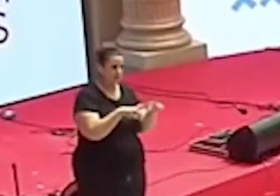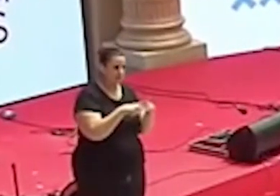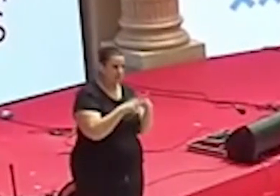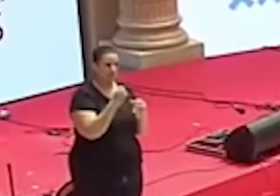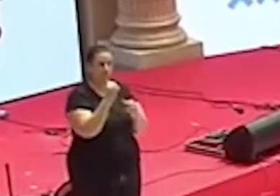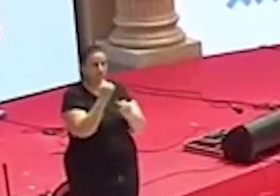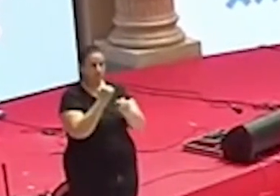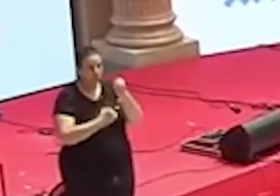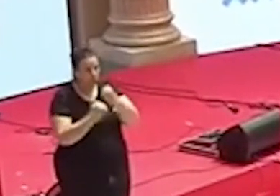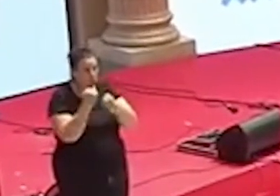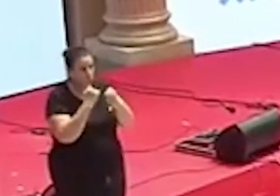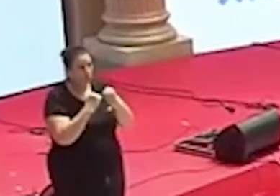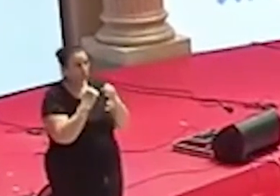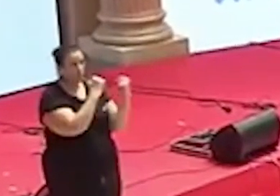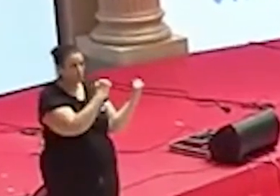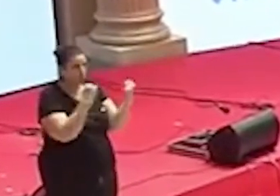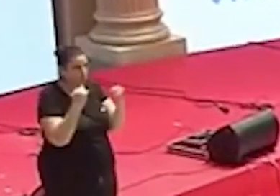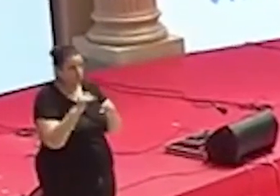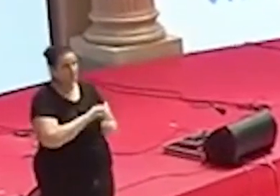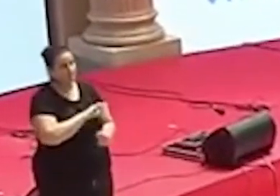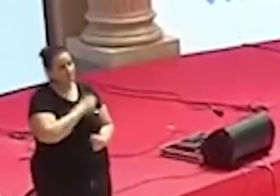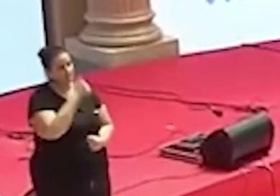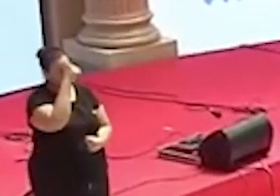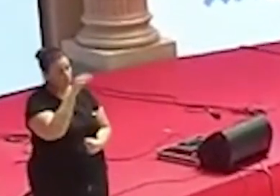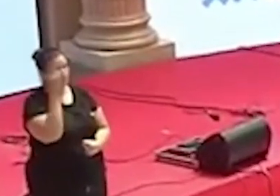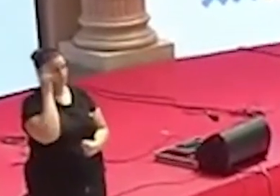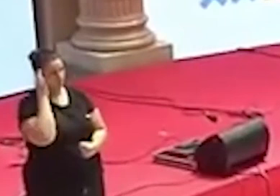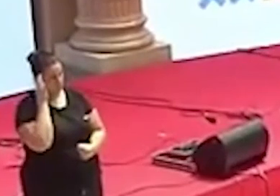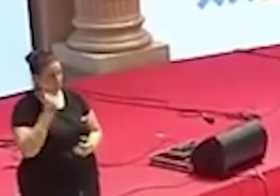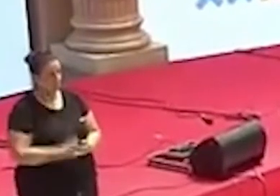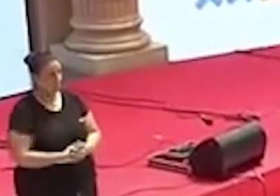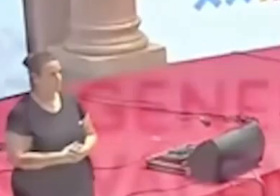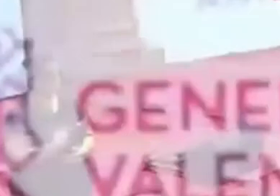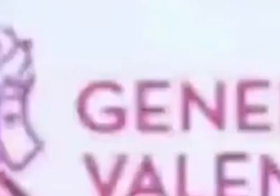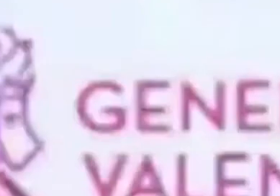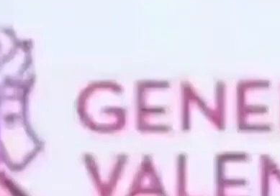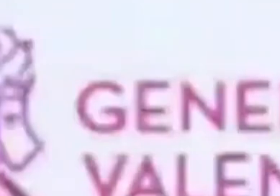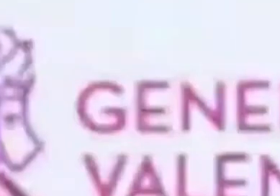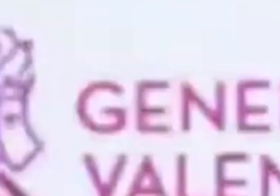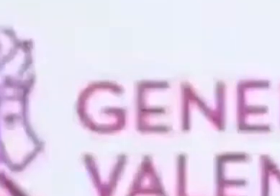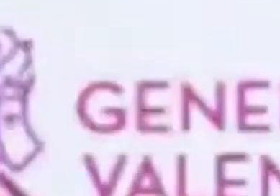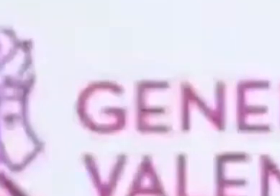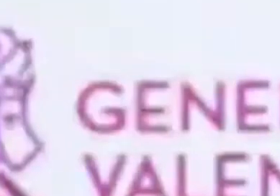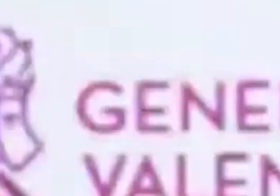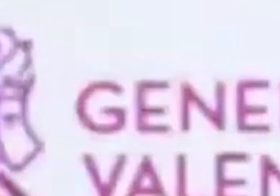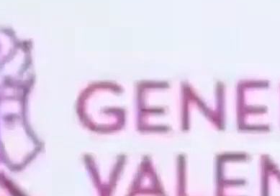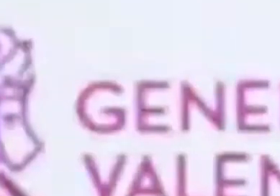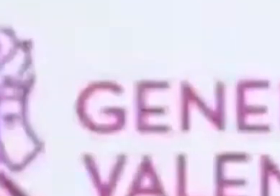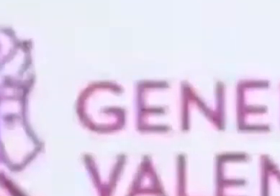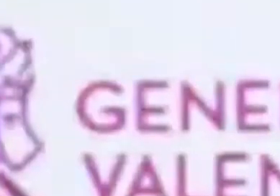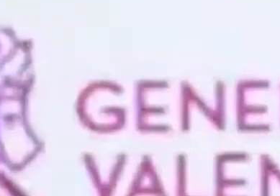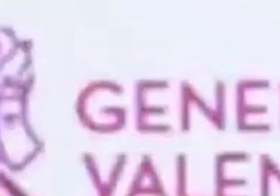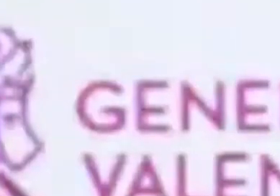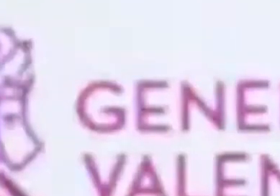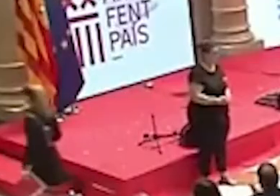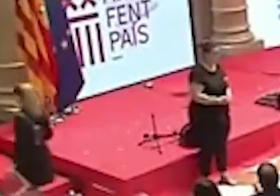nación española. En ningún artículo figura lo de país, que por cierto ya advertimos el primer día que lanzaron la campaña